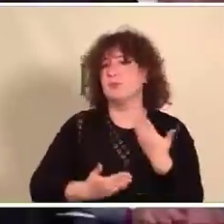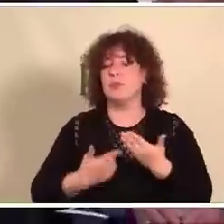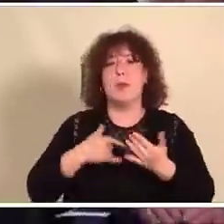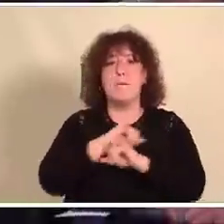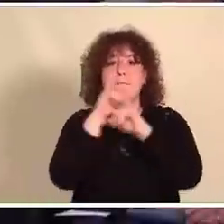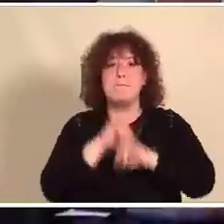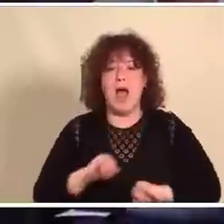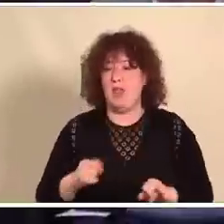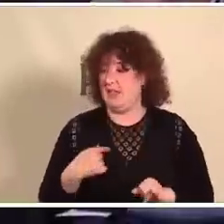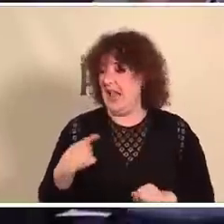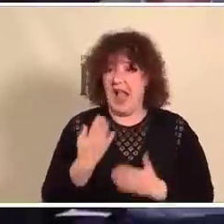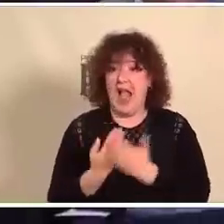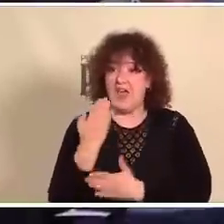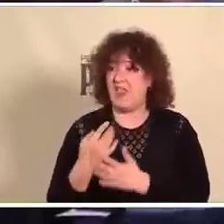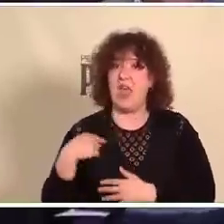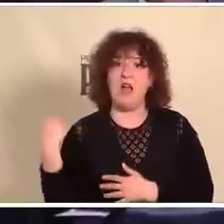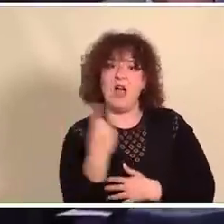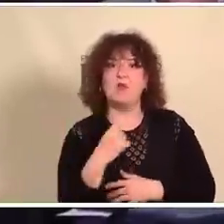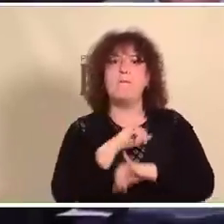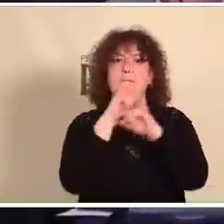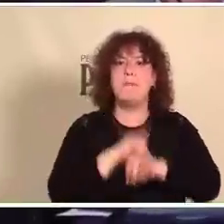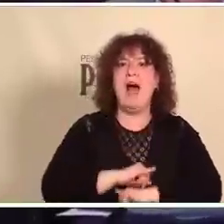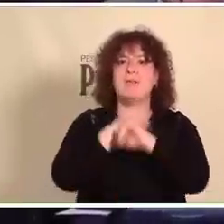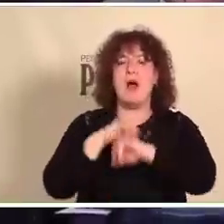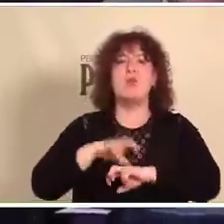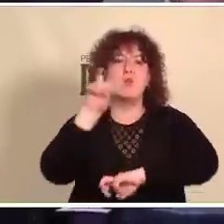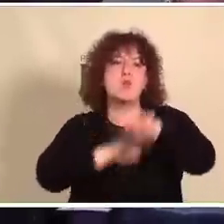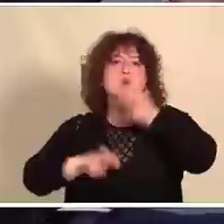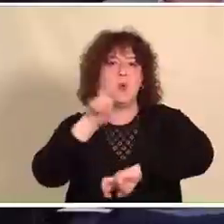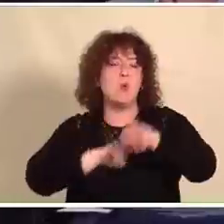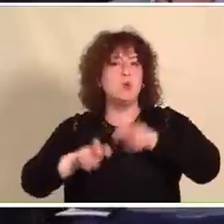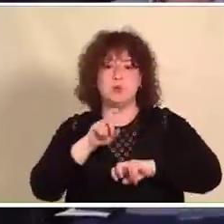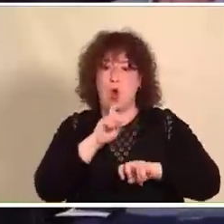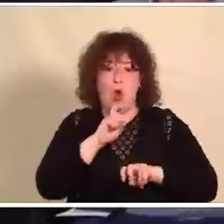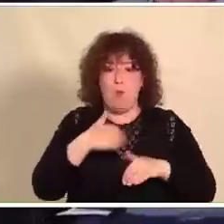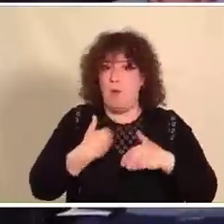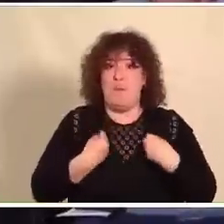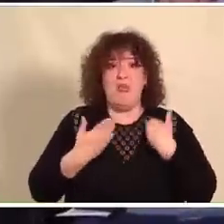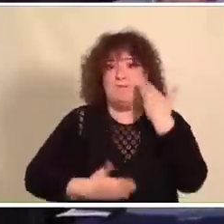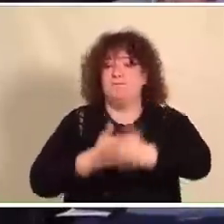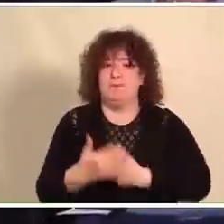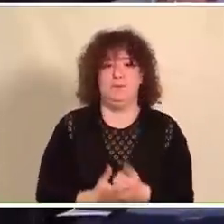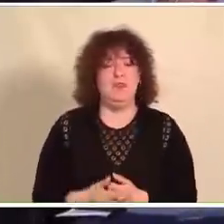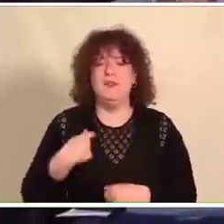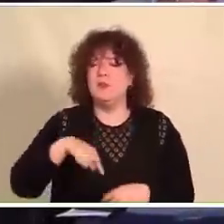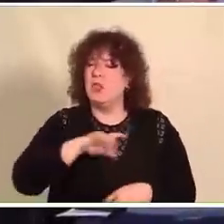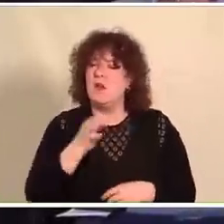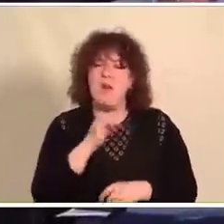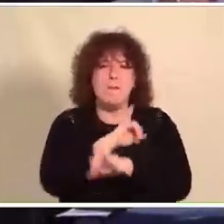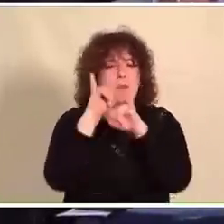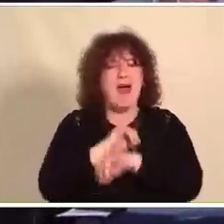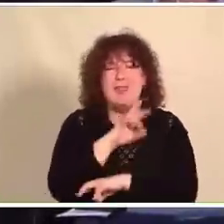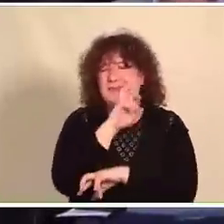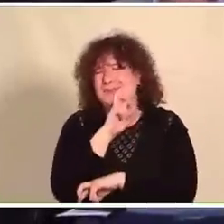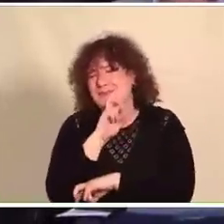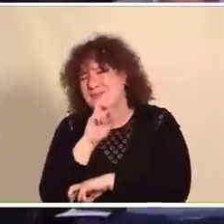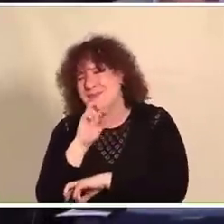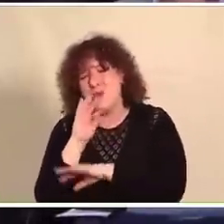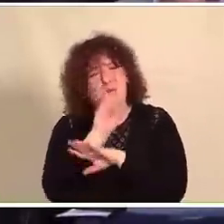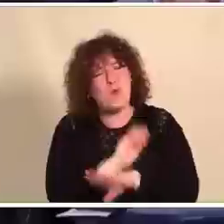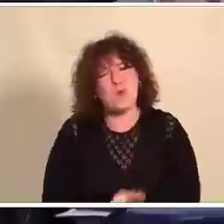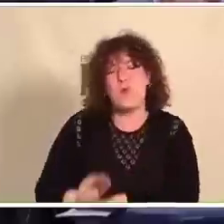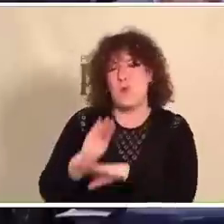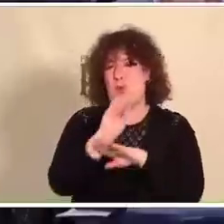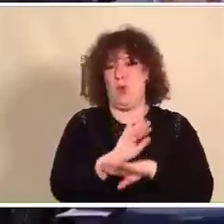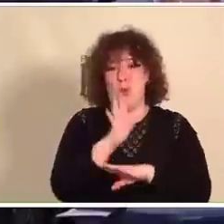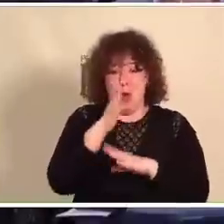recorremos cada día y que debemos proteger y cuidar porque es la condición misma la posibilidad misma